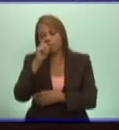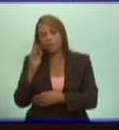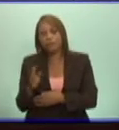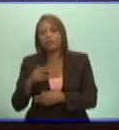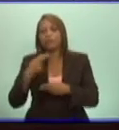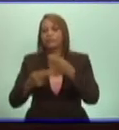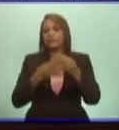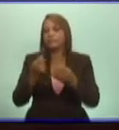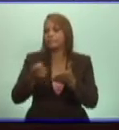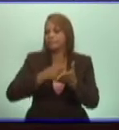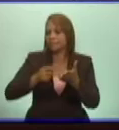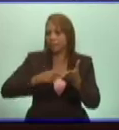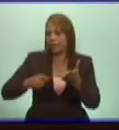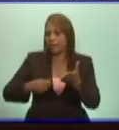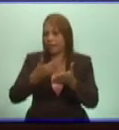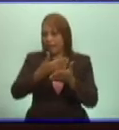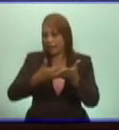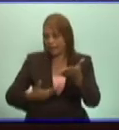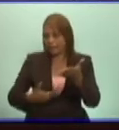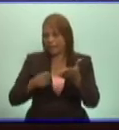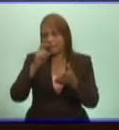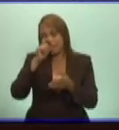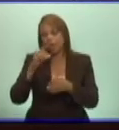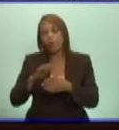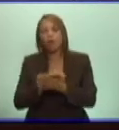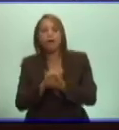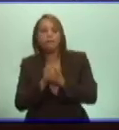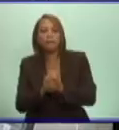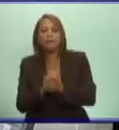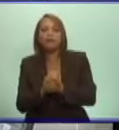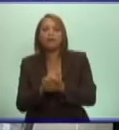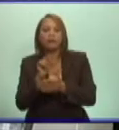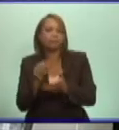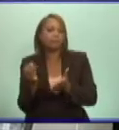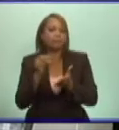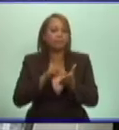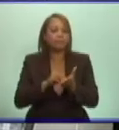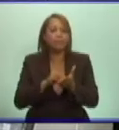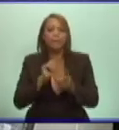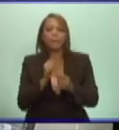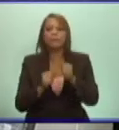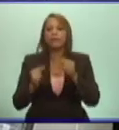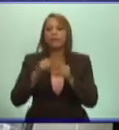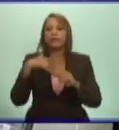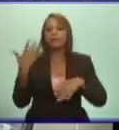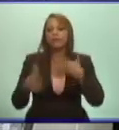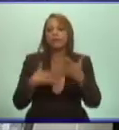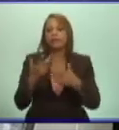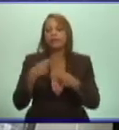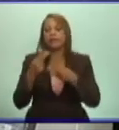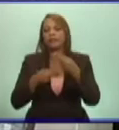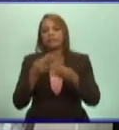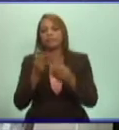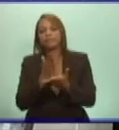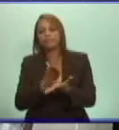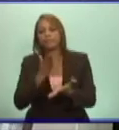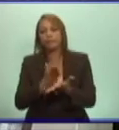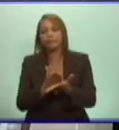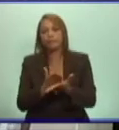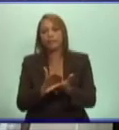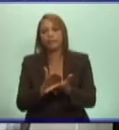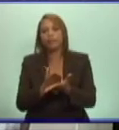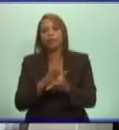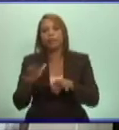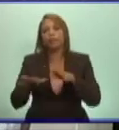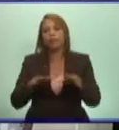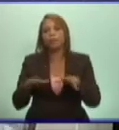carta a un amigo donde escribieran, relataran cuáles fueron las principales actividades que realizan en su escuela como parte del movimiento y